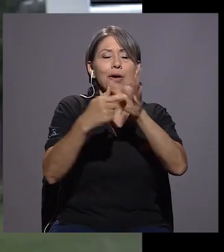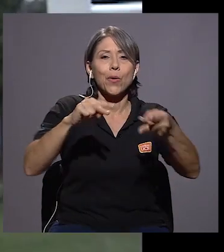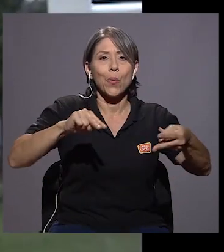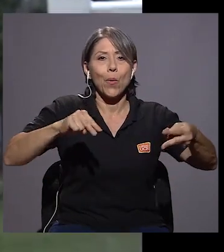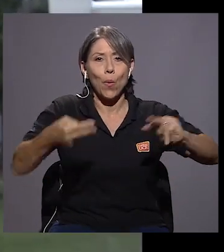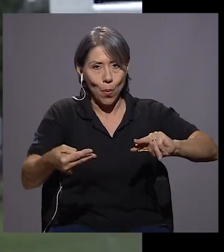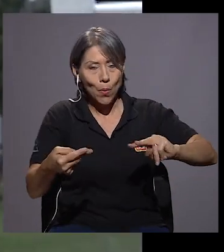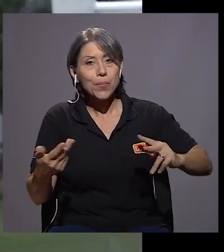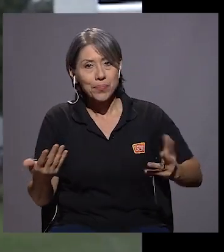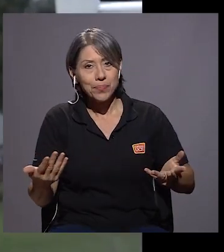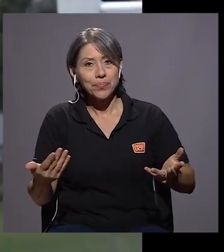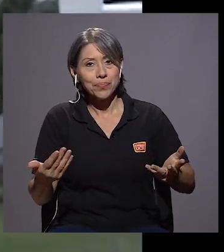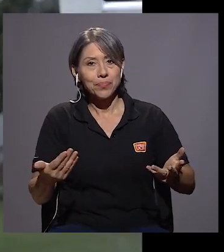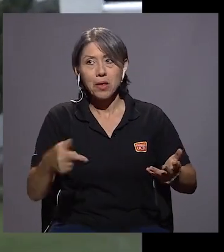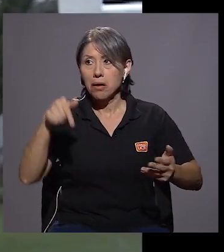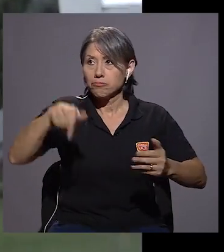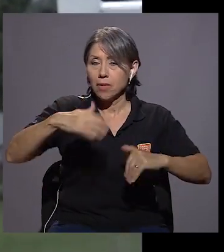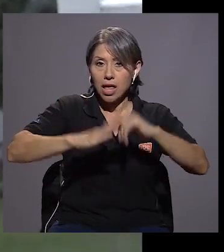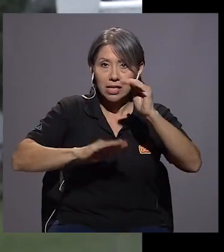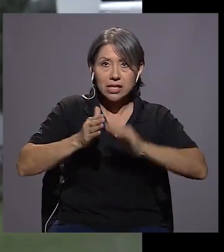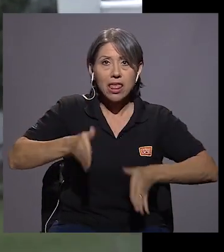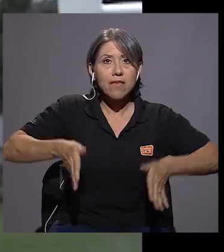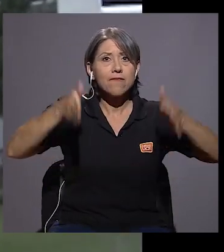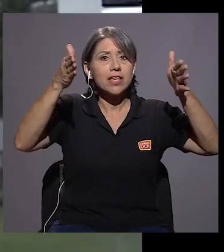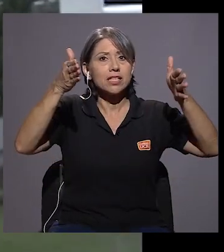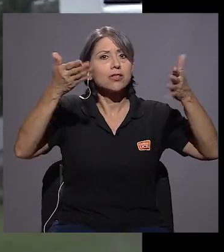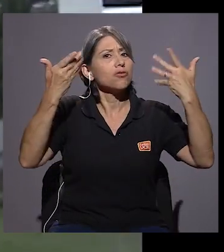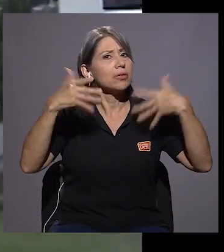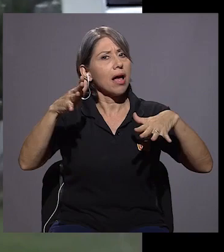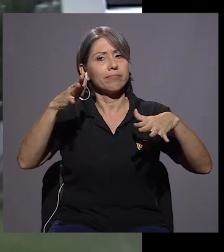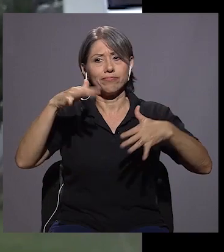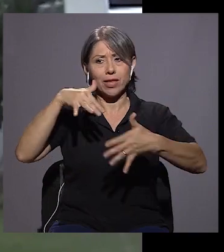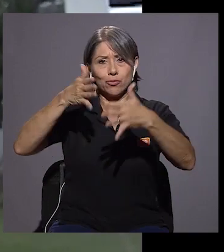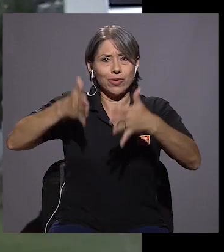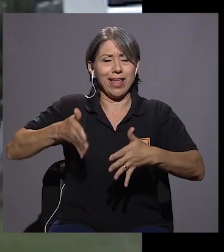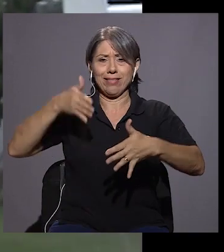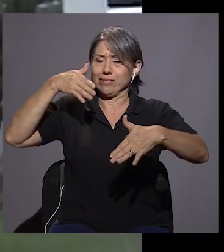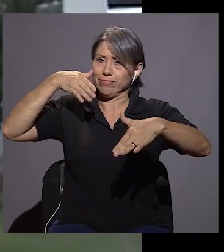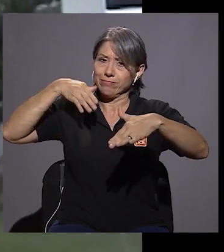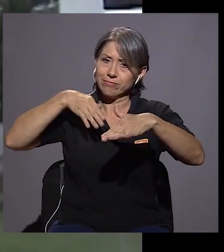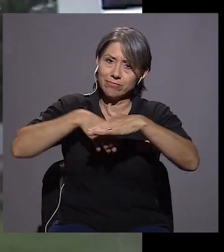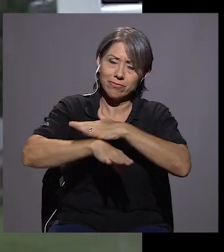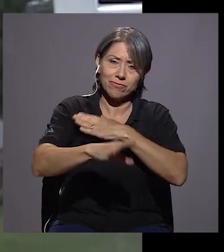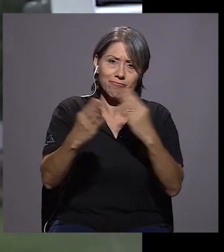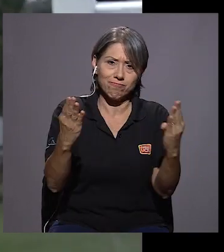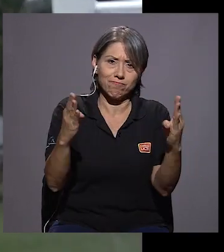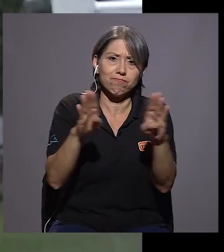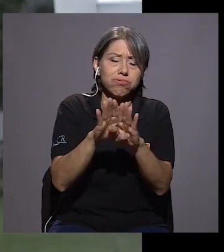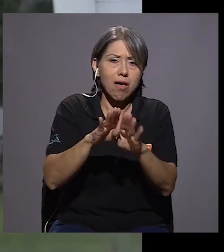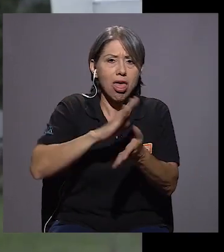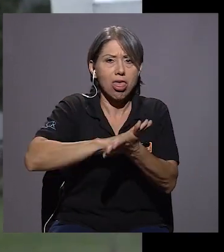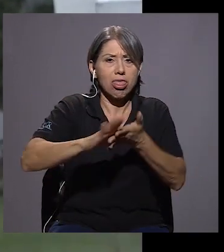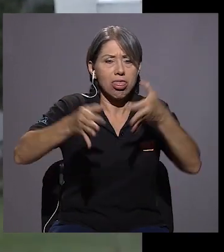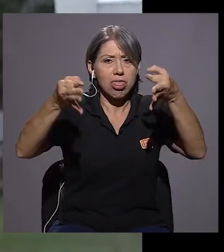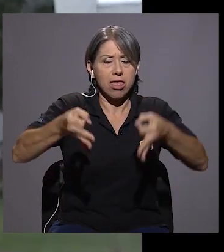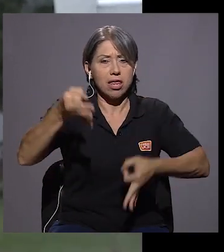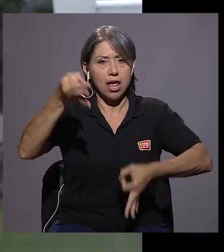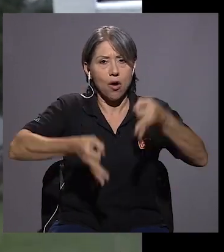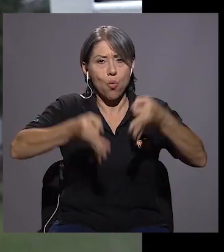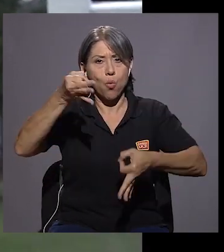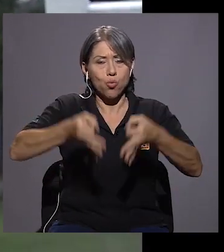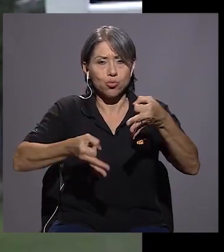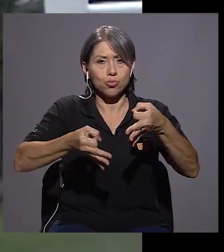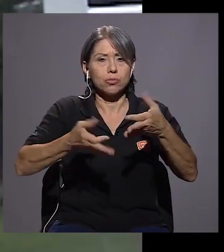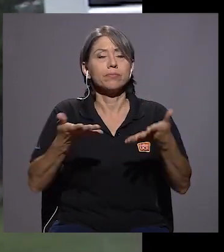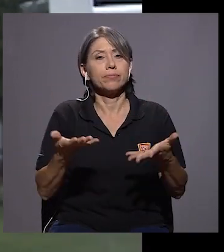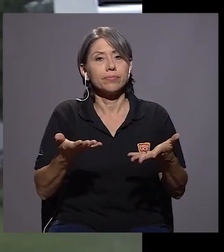evidencia lo contrario, ¿no? Un edificio que fue tomado de forma digna y